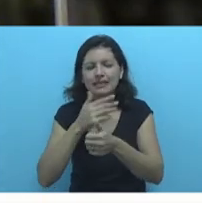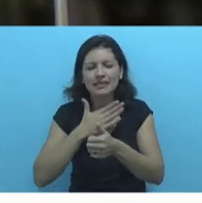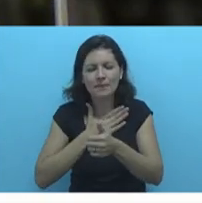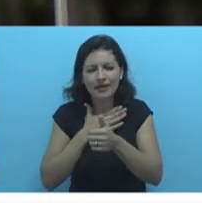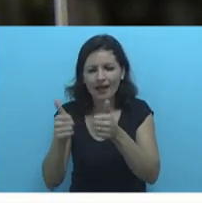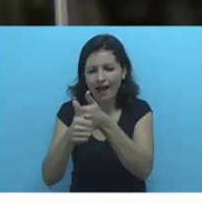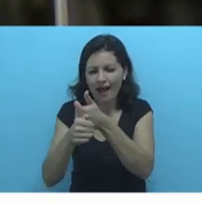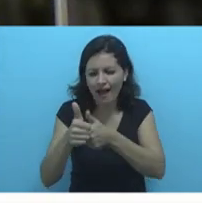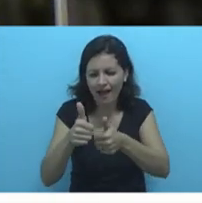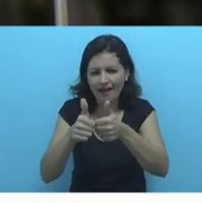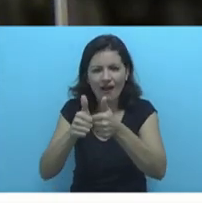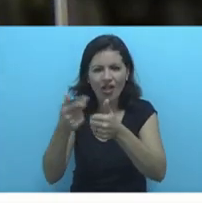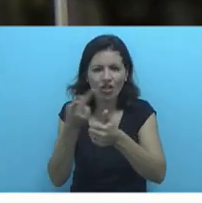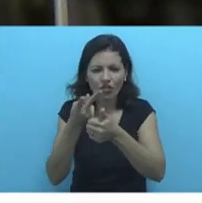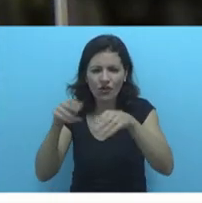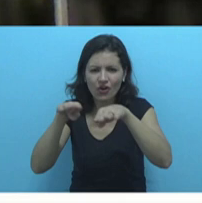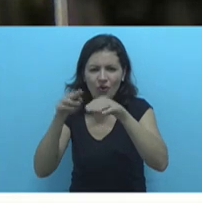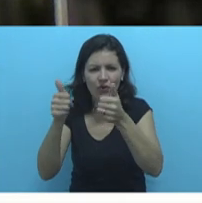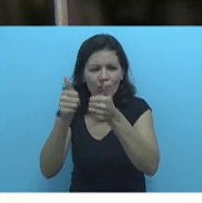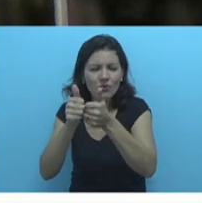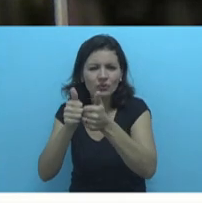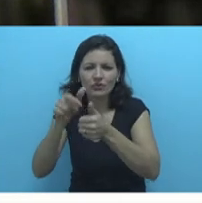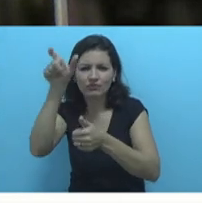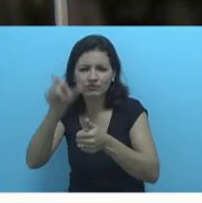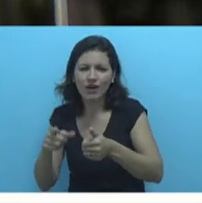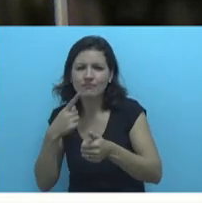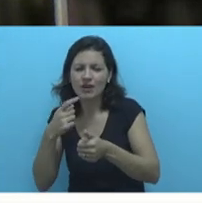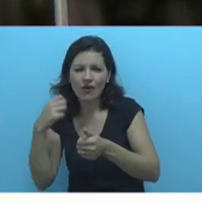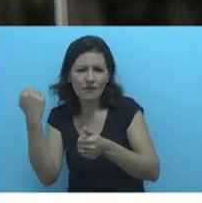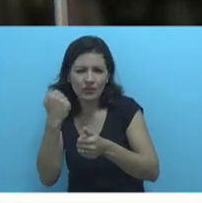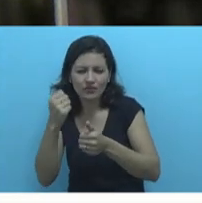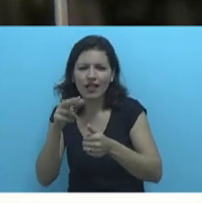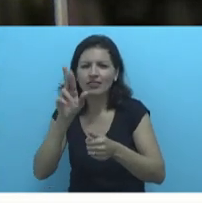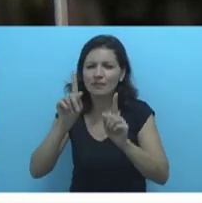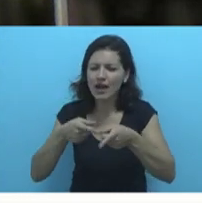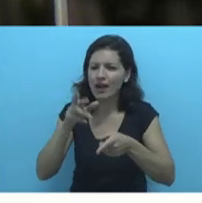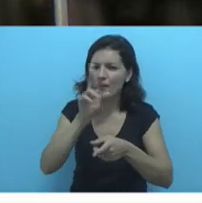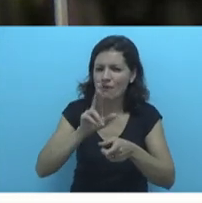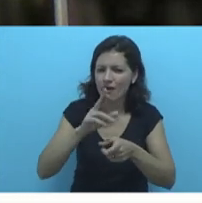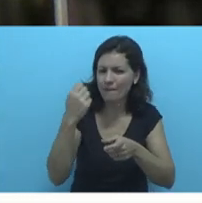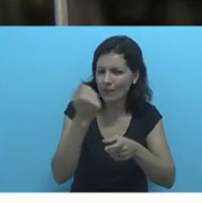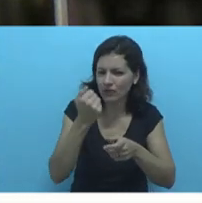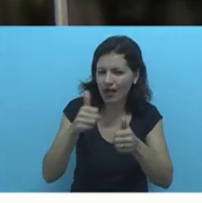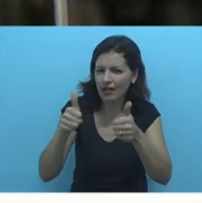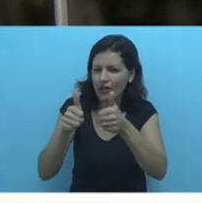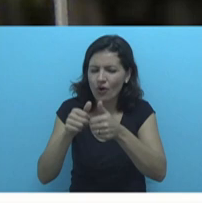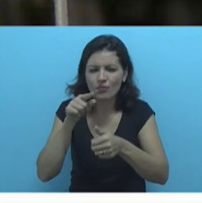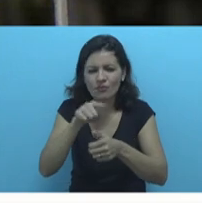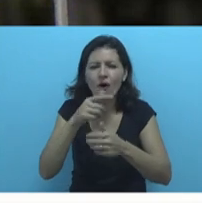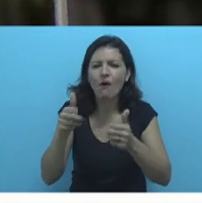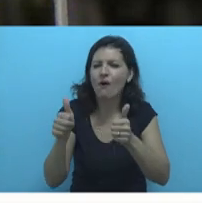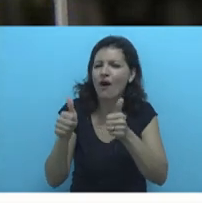hombre hay una gran mujer, y creo que sos vos, Clara, que sostuviste a tu compañero en las buenas y en